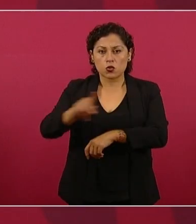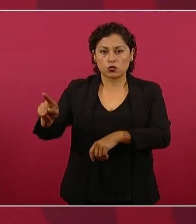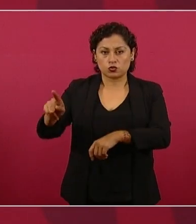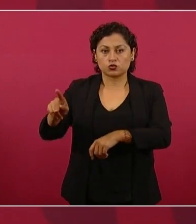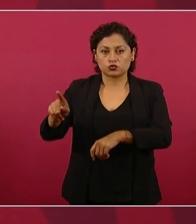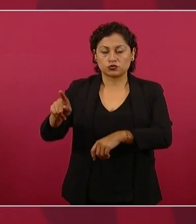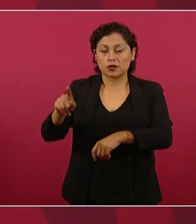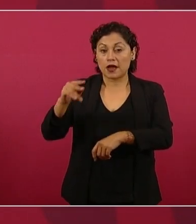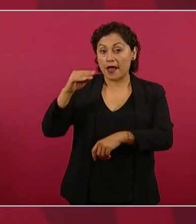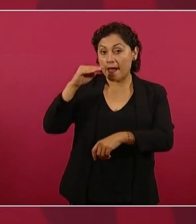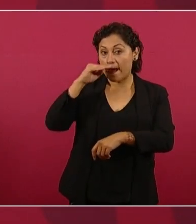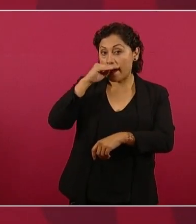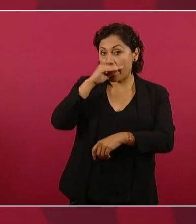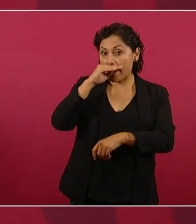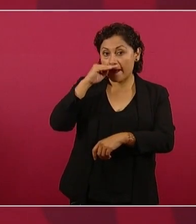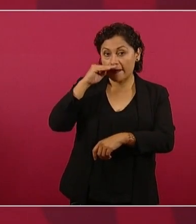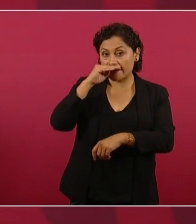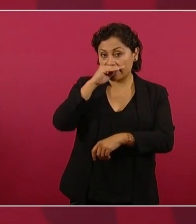gratuito,